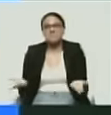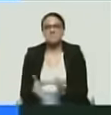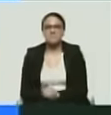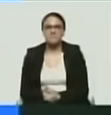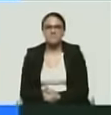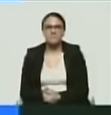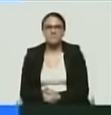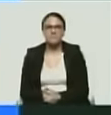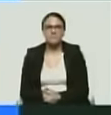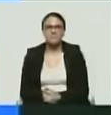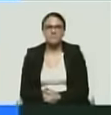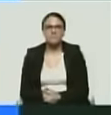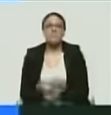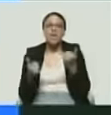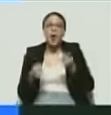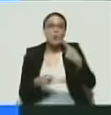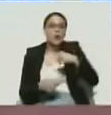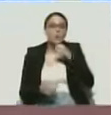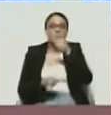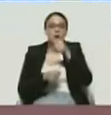Con mucho gusto contestaré algunas preguntas.